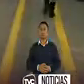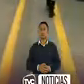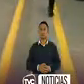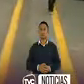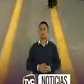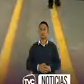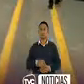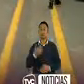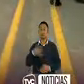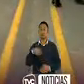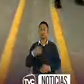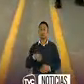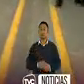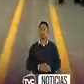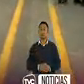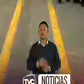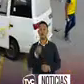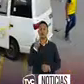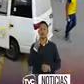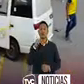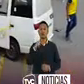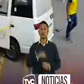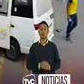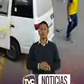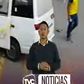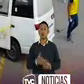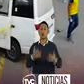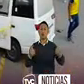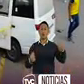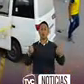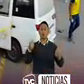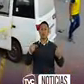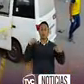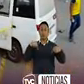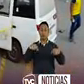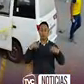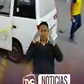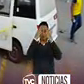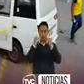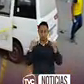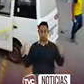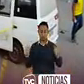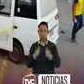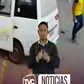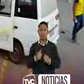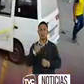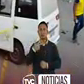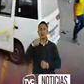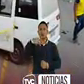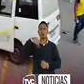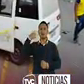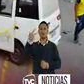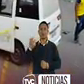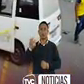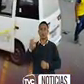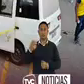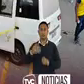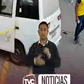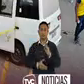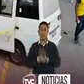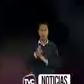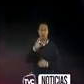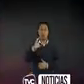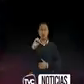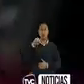La desgracia llegó a media mañana. Un camión chocó con una buseta tipo minivan a la altura del kilómetro 13 de la vía La Concordia, Santo